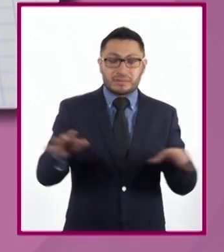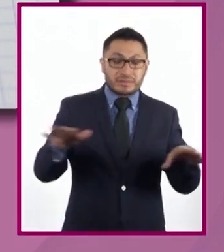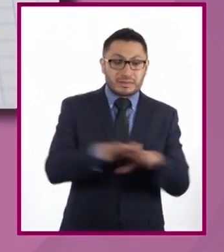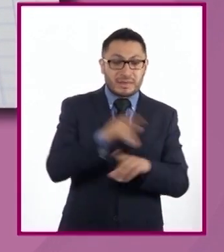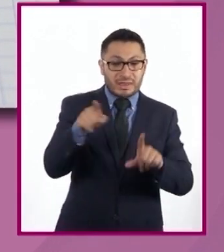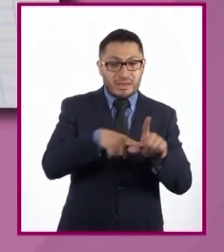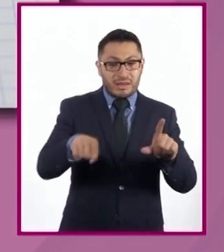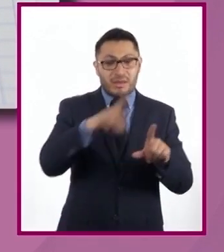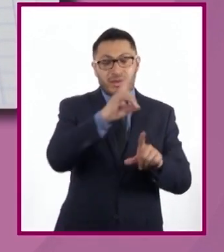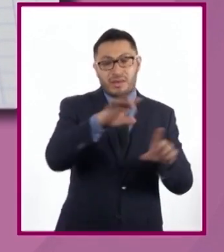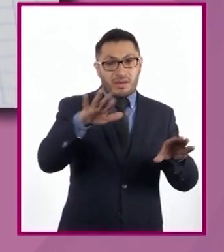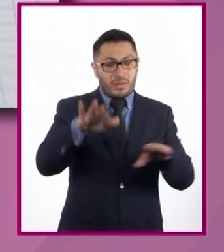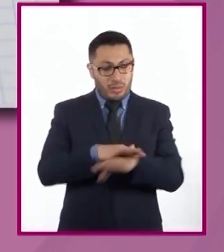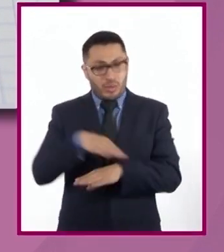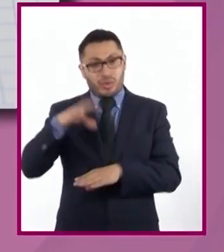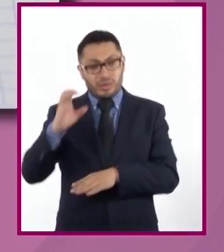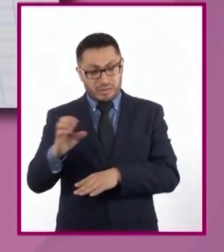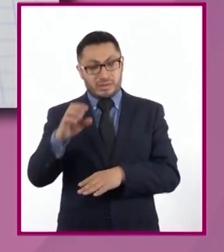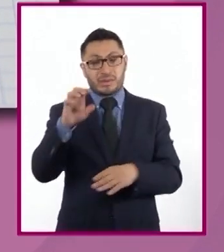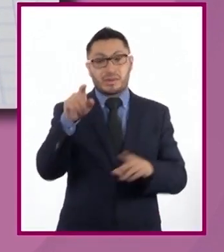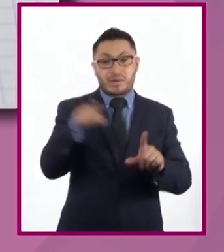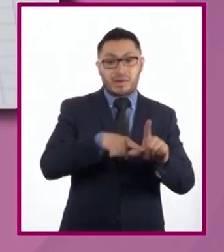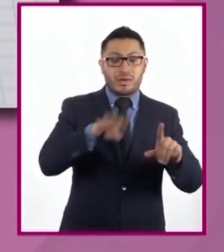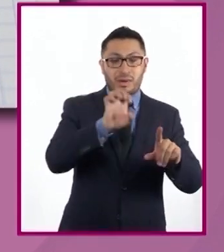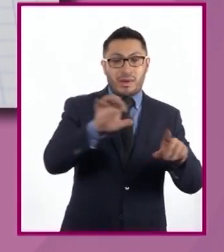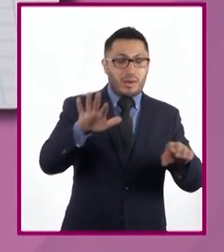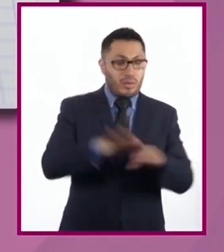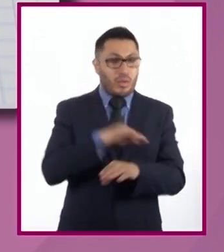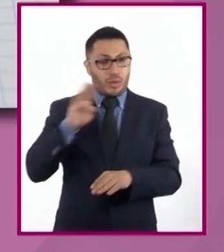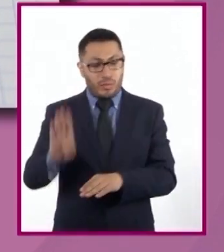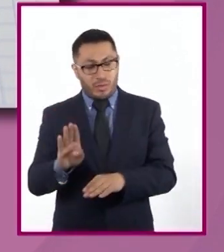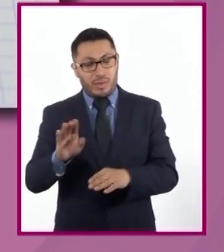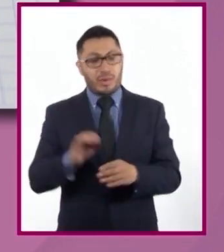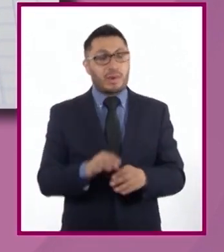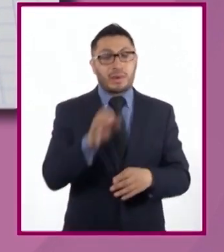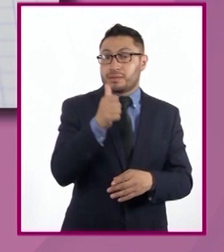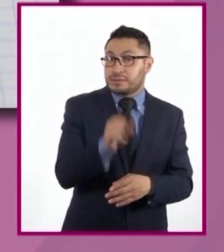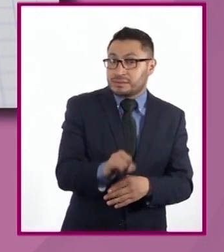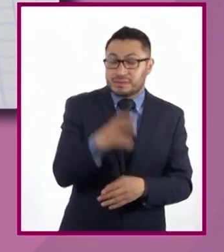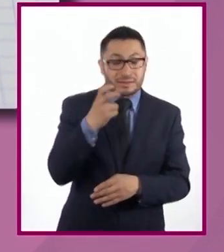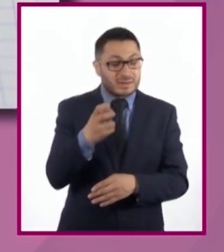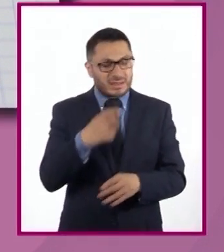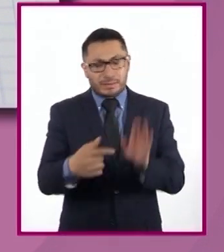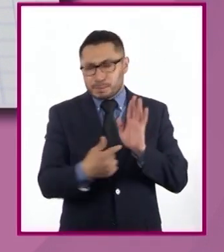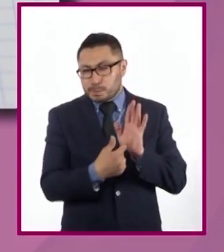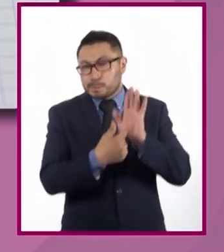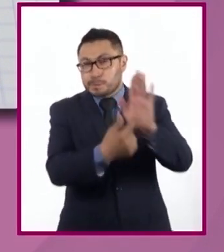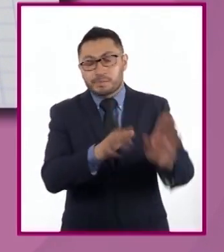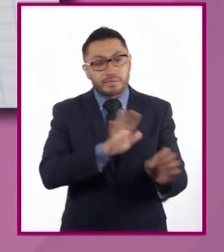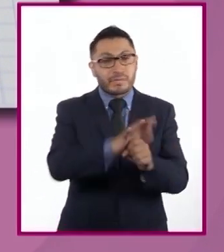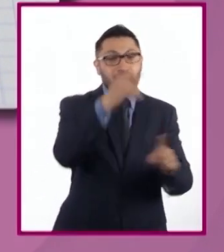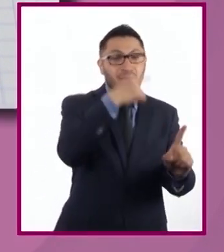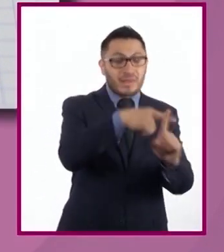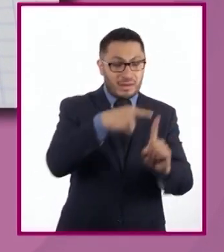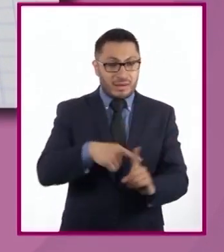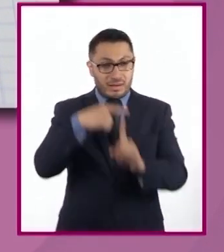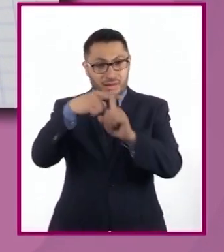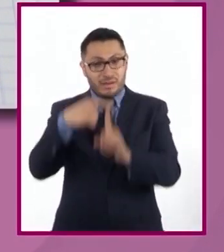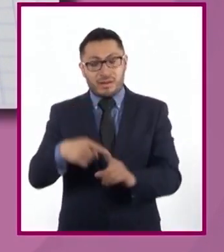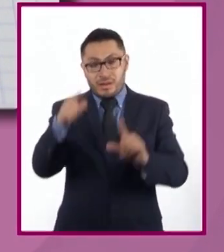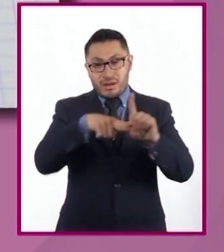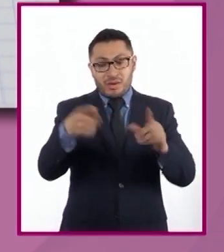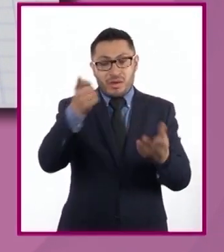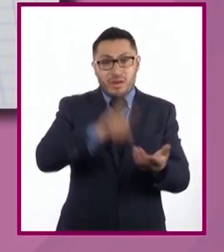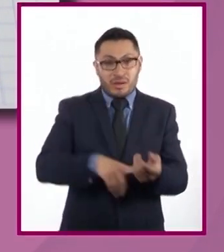D por el ángulo C y el ángulo E por el ángulo B. Así, demostramos que la suma de los ángulos interiores de